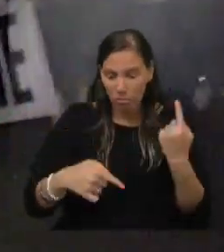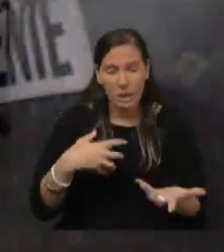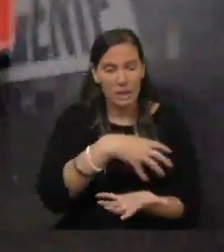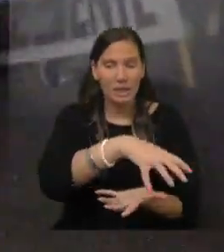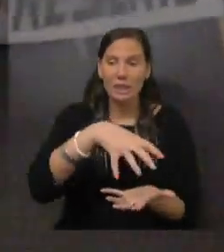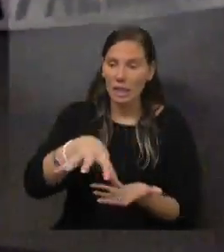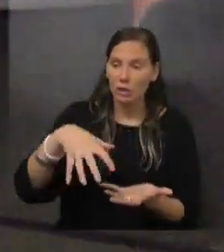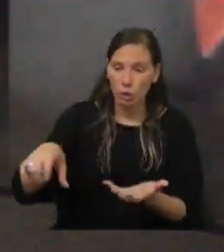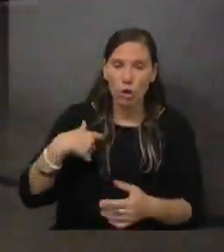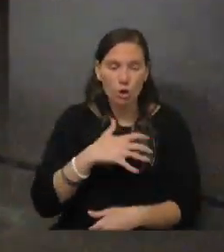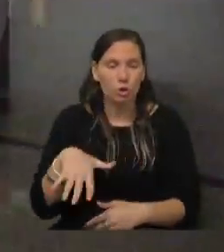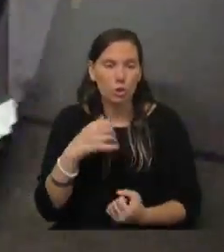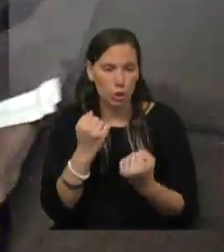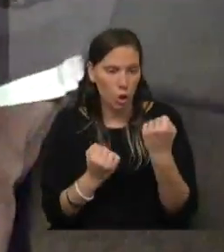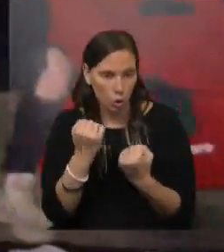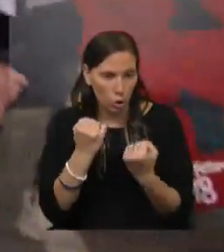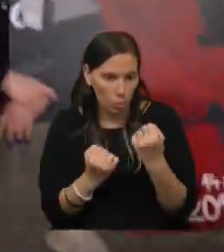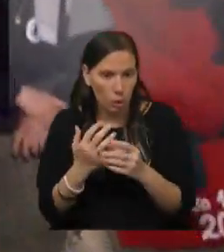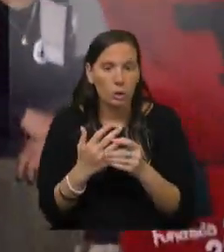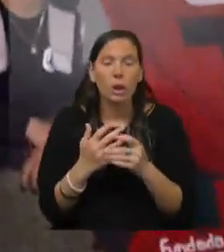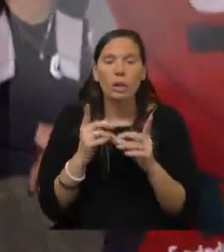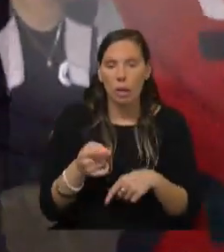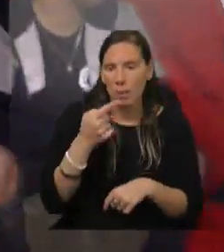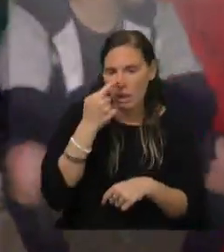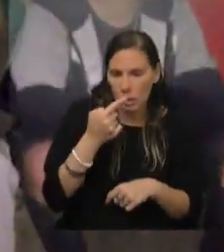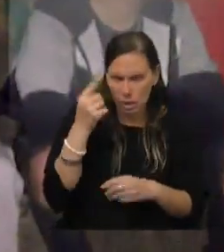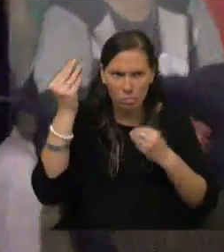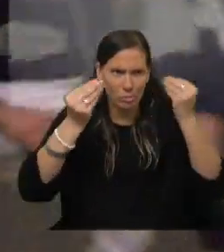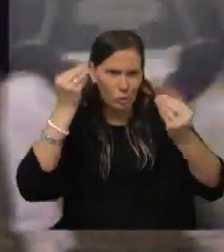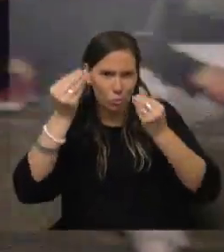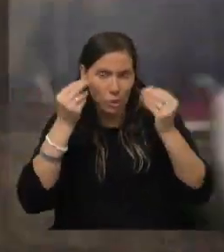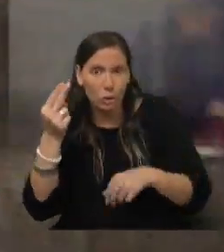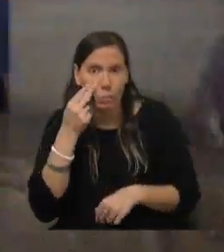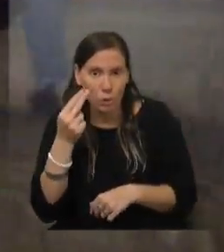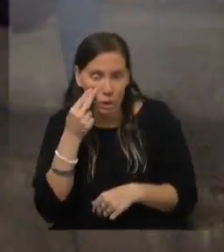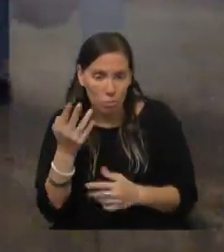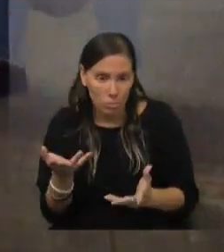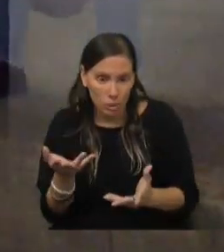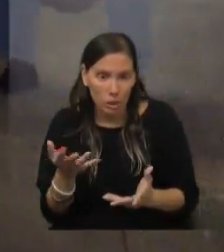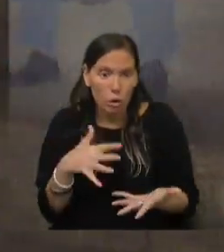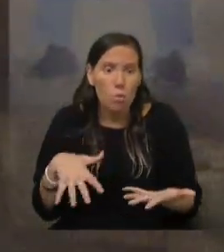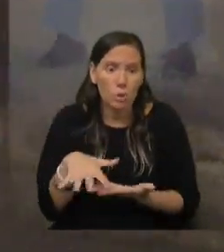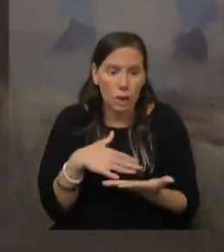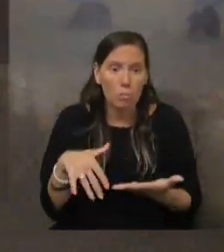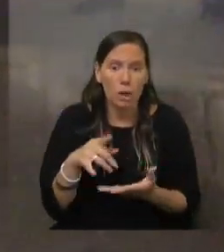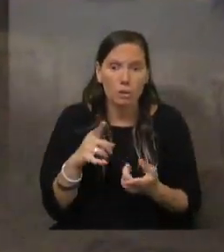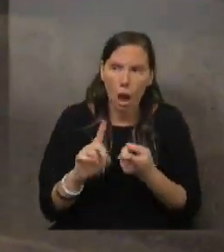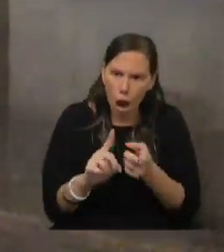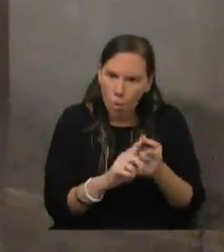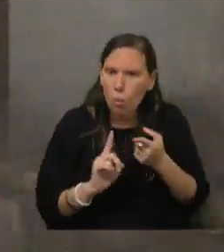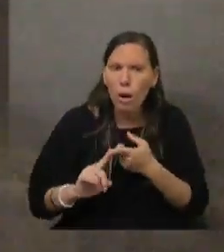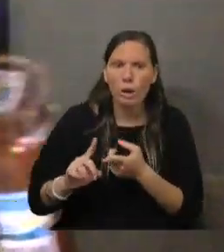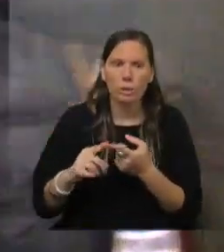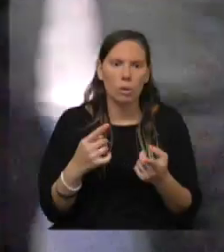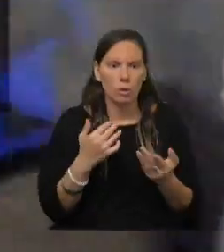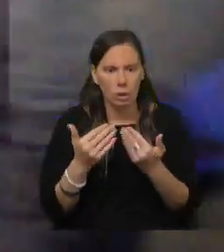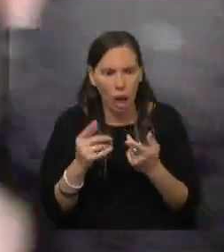tanto socioeconómicamente hablando como intereses preocupaciones problemas entonces fue un espacio de muchos consensos de acuerdos de